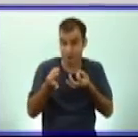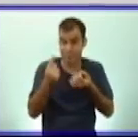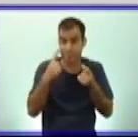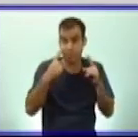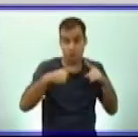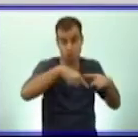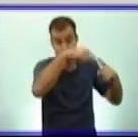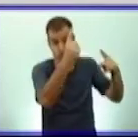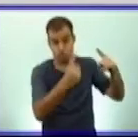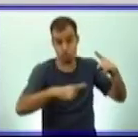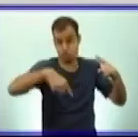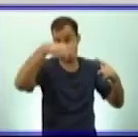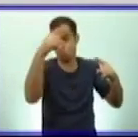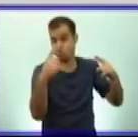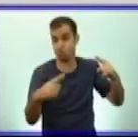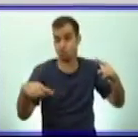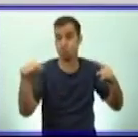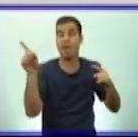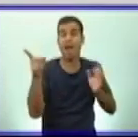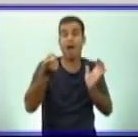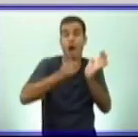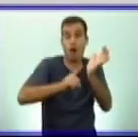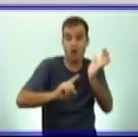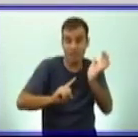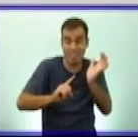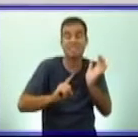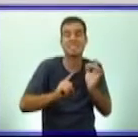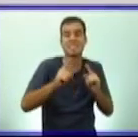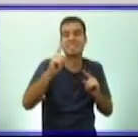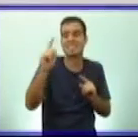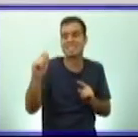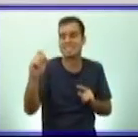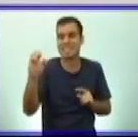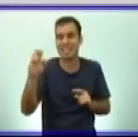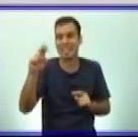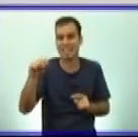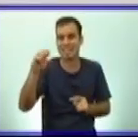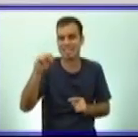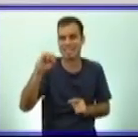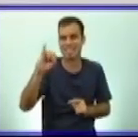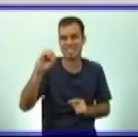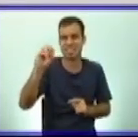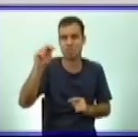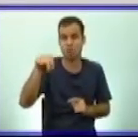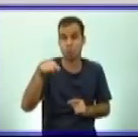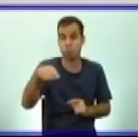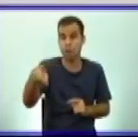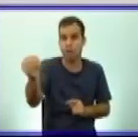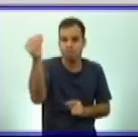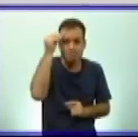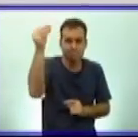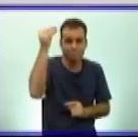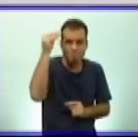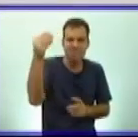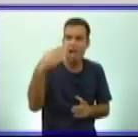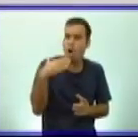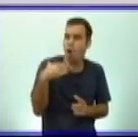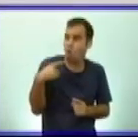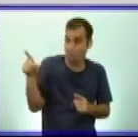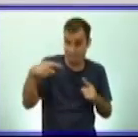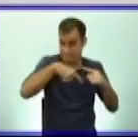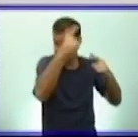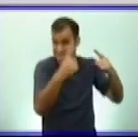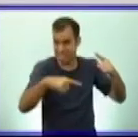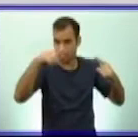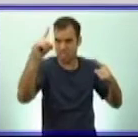y la tensión. Ustedes tienen que aprender por los oscilogramas a identificar los circuitos.